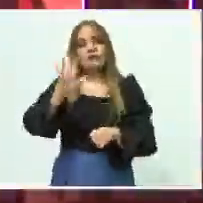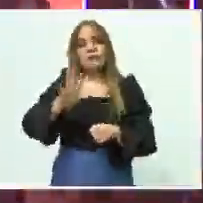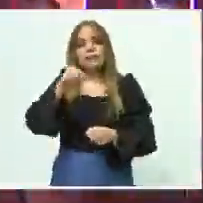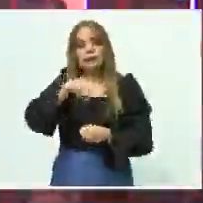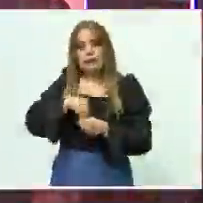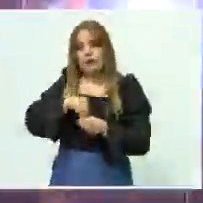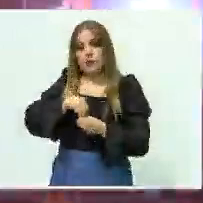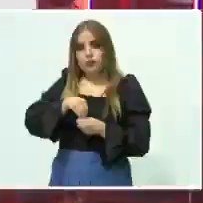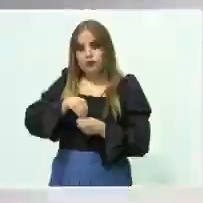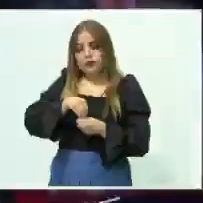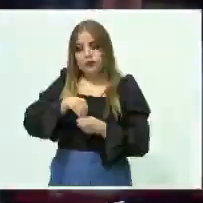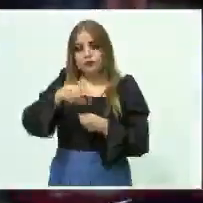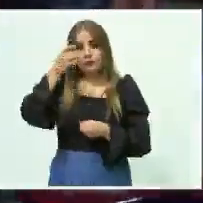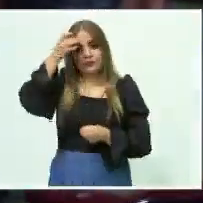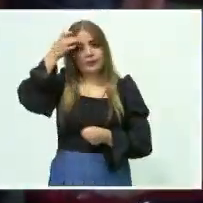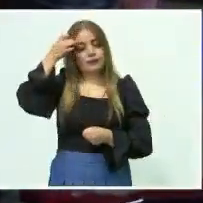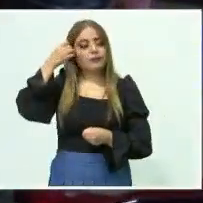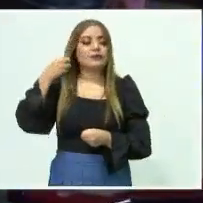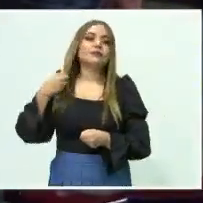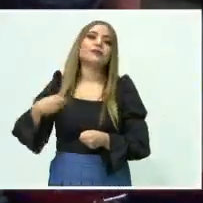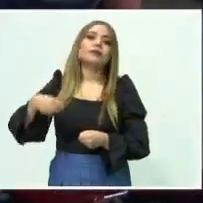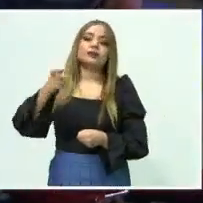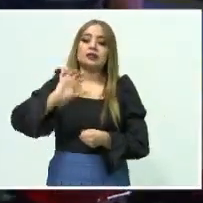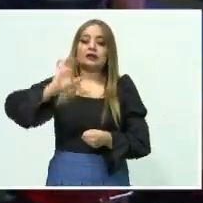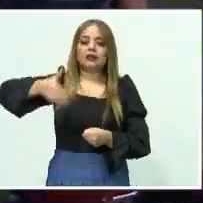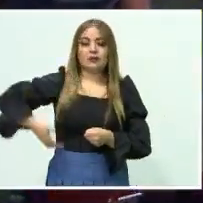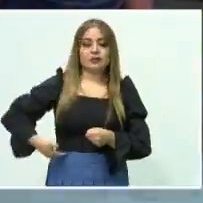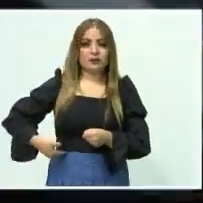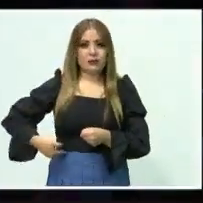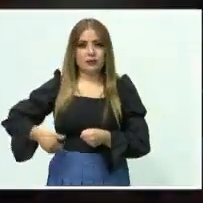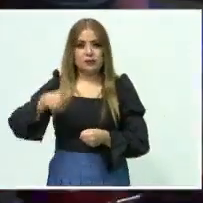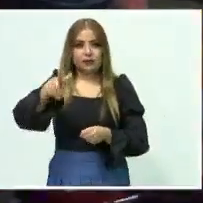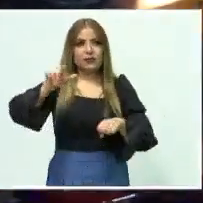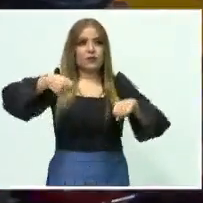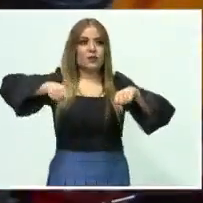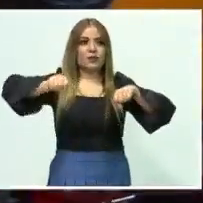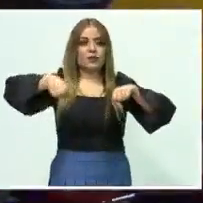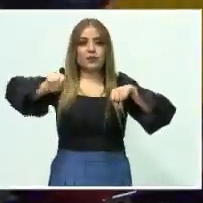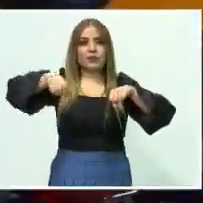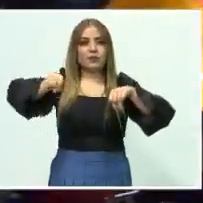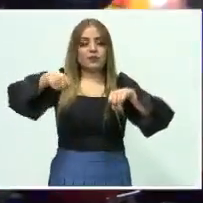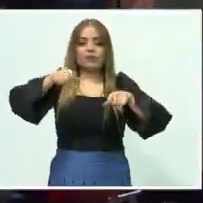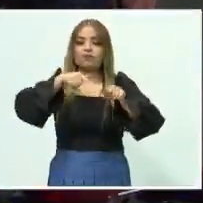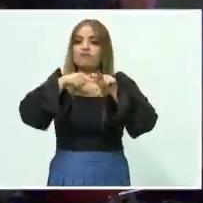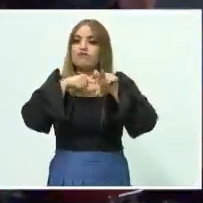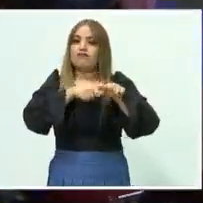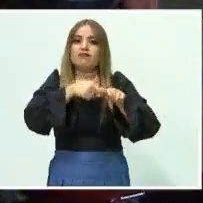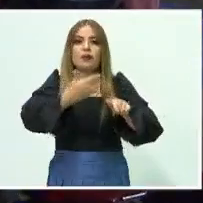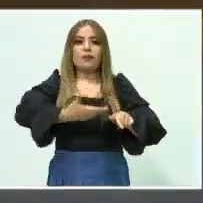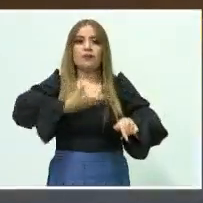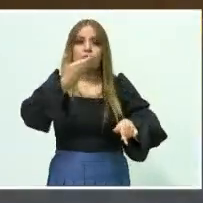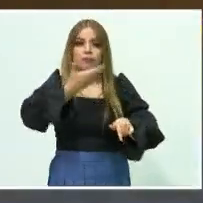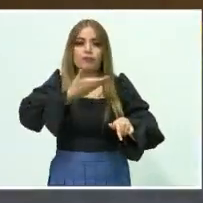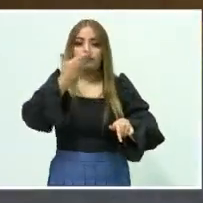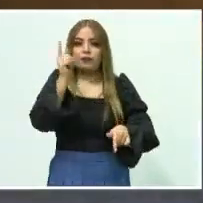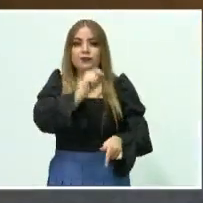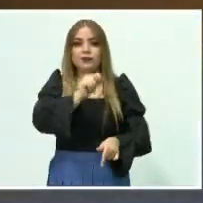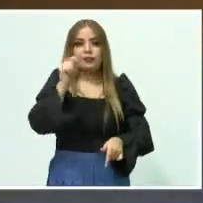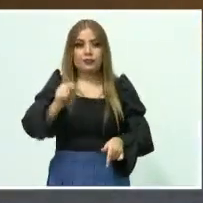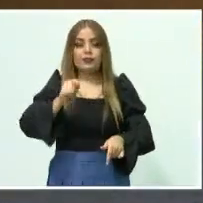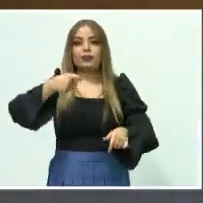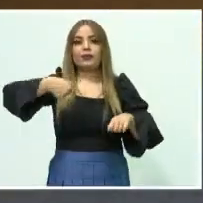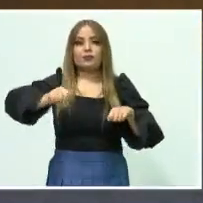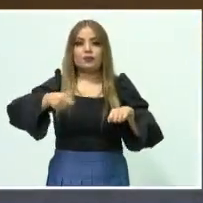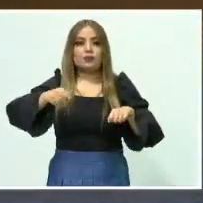reservado. Los accidentes protagonizados por motocicletas siguen ocurriendo con frecuencia en la ciudad de Torreón.